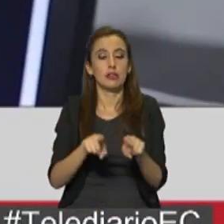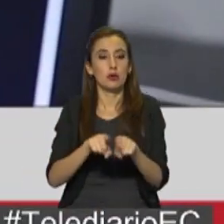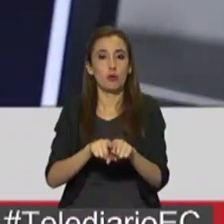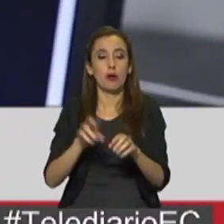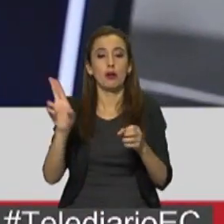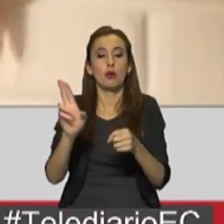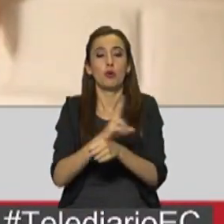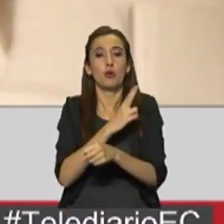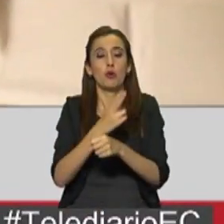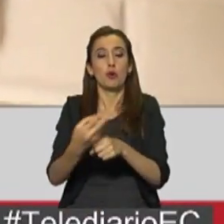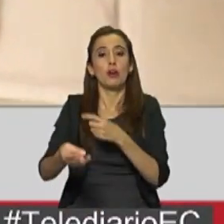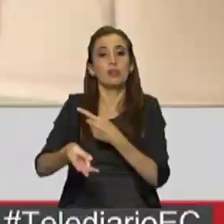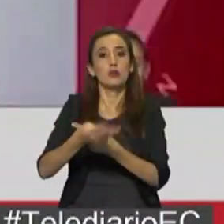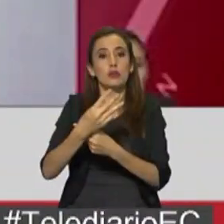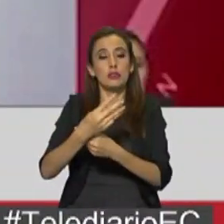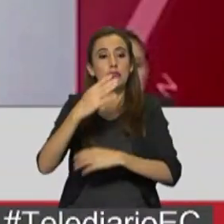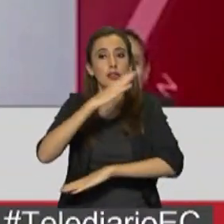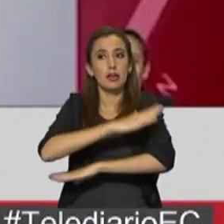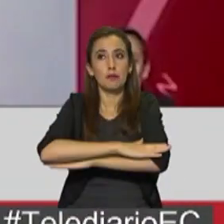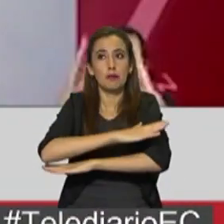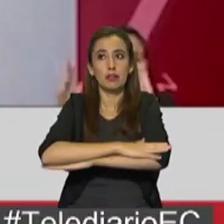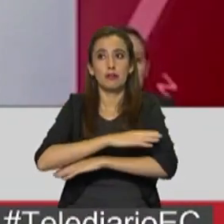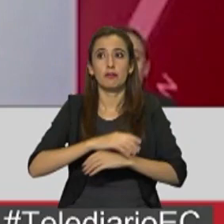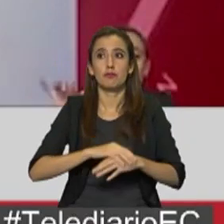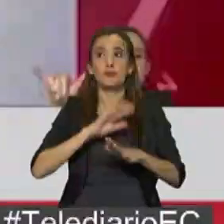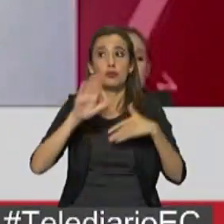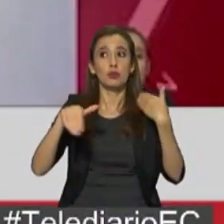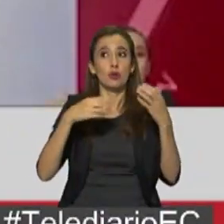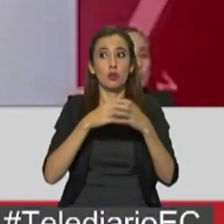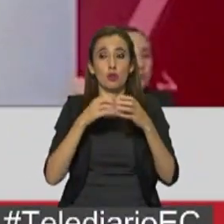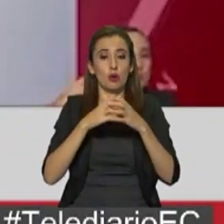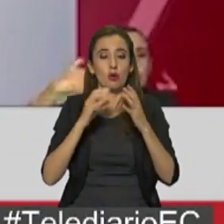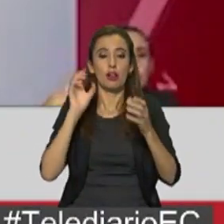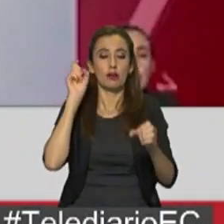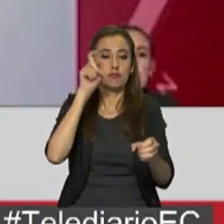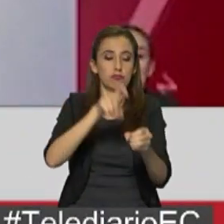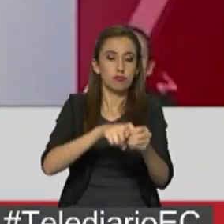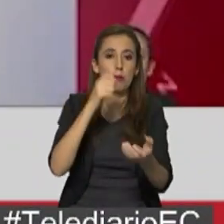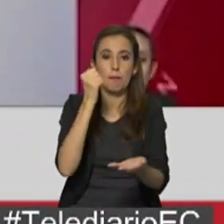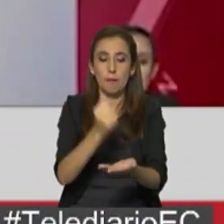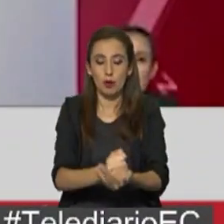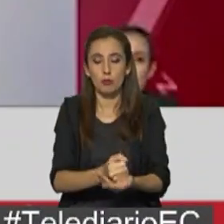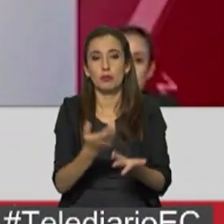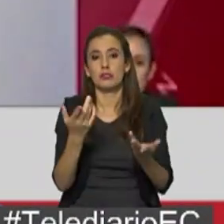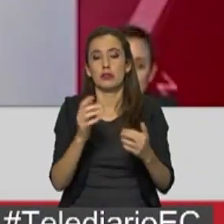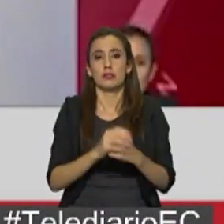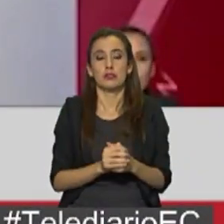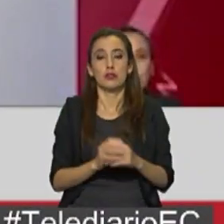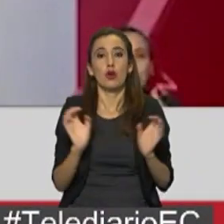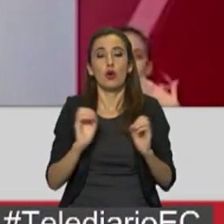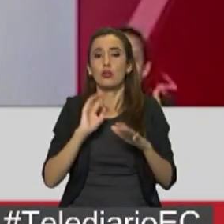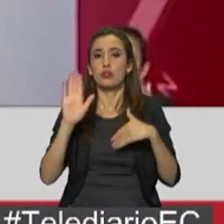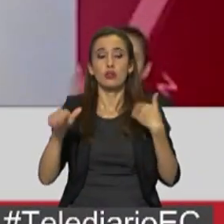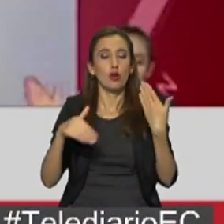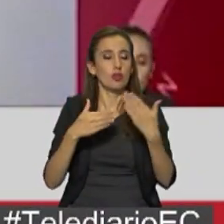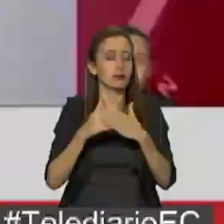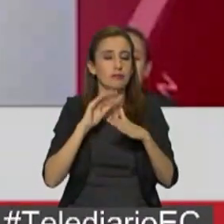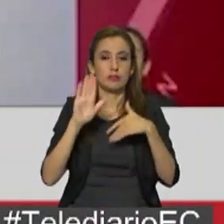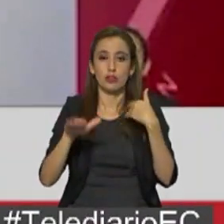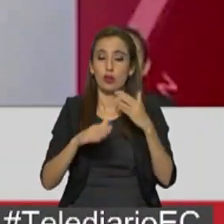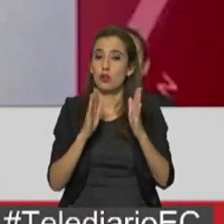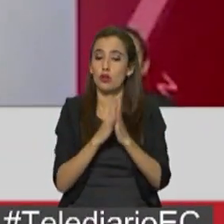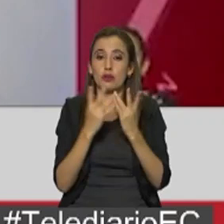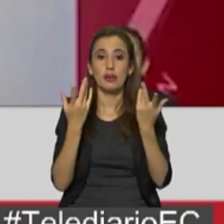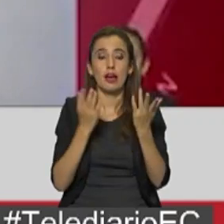internet para mantenerse en casa todos los procesos como matrículas traslados en todo está hecho para que se lo haga